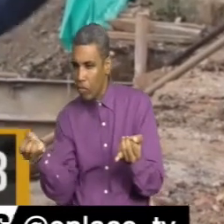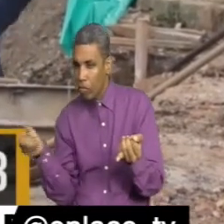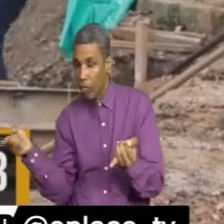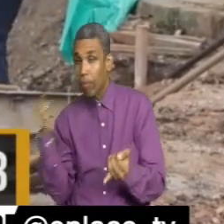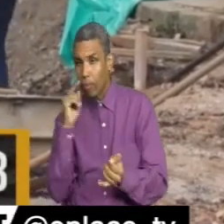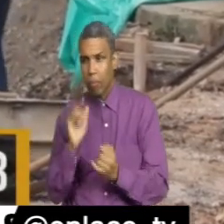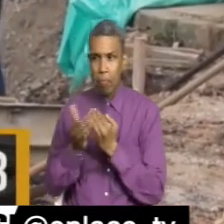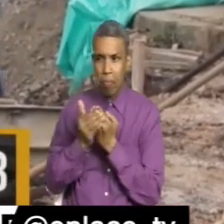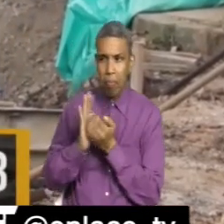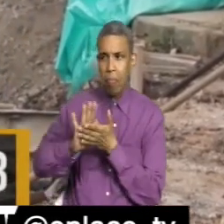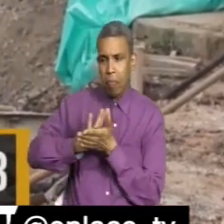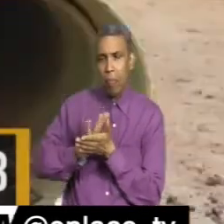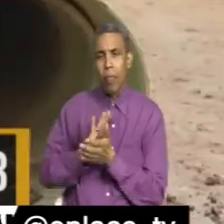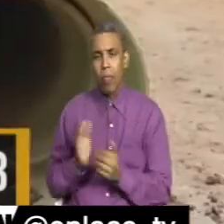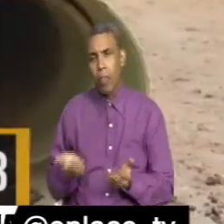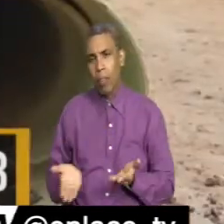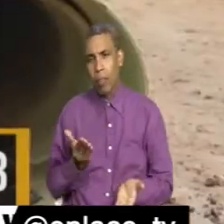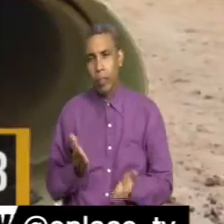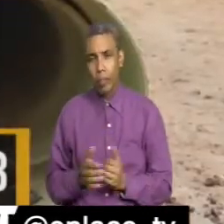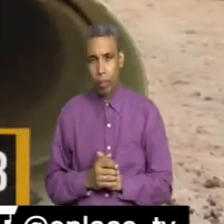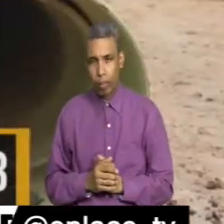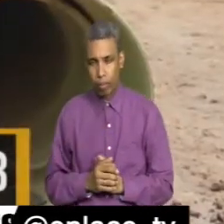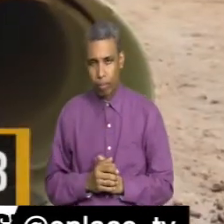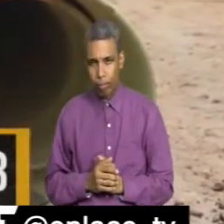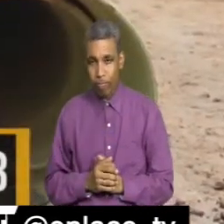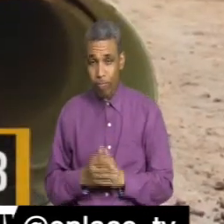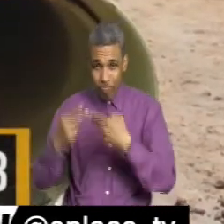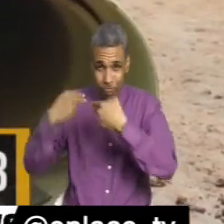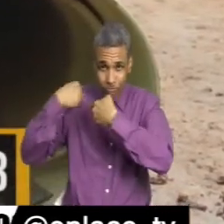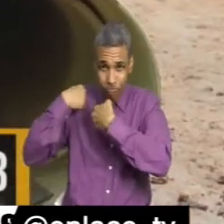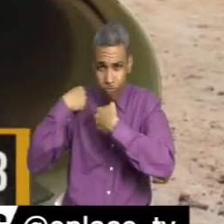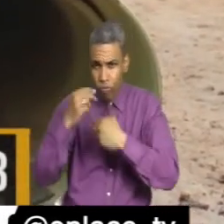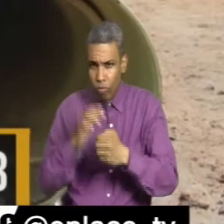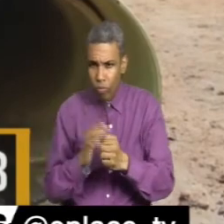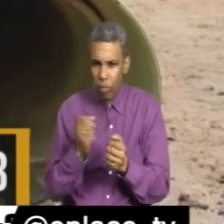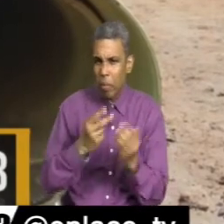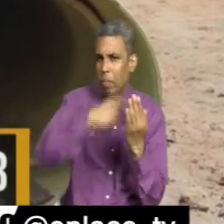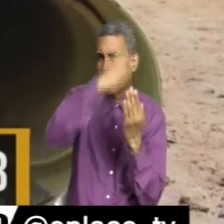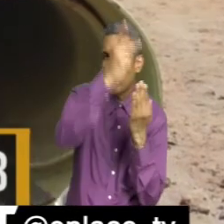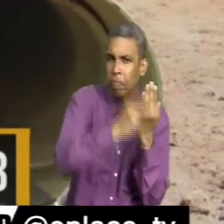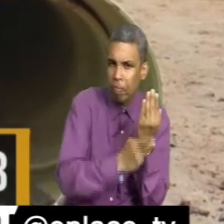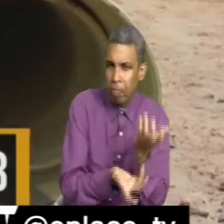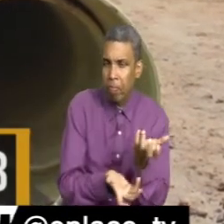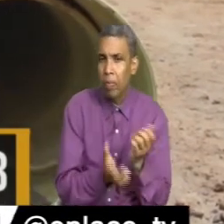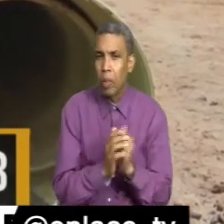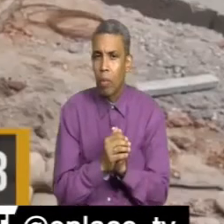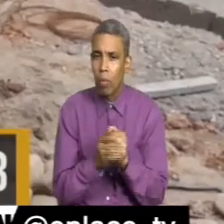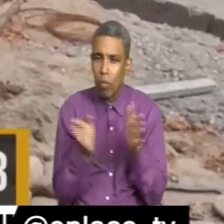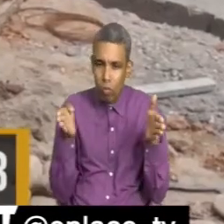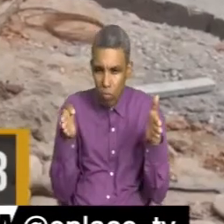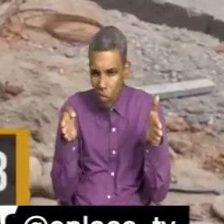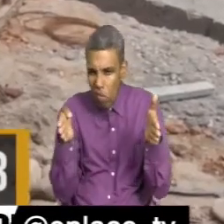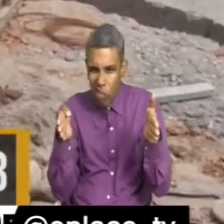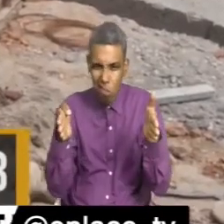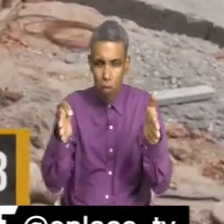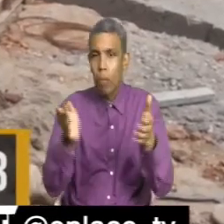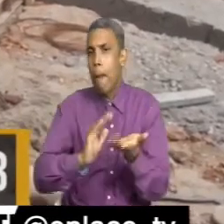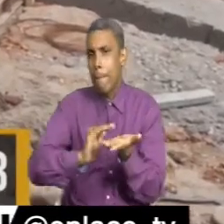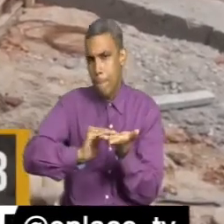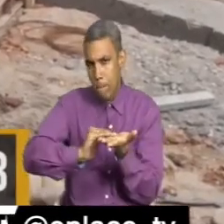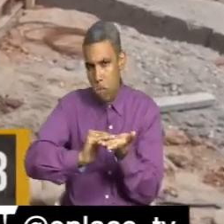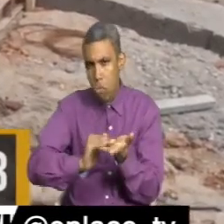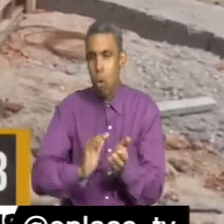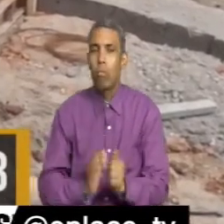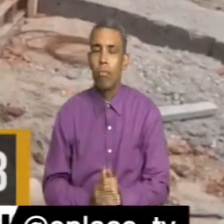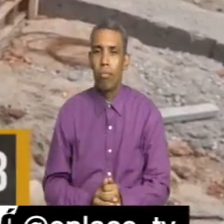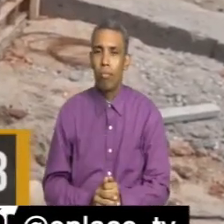Secretaría de Infraestructura, entidad encargada de las obras, el proyecto incluye el arreglo de las principales vías de los sectores que se están